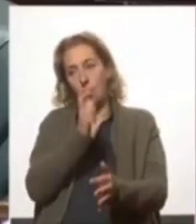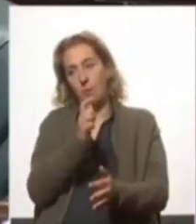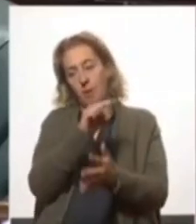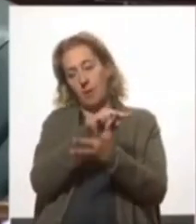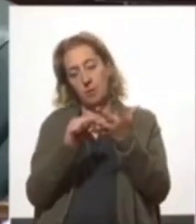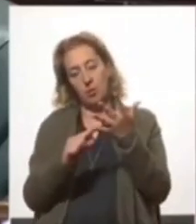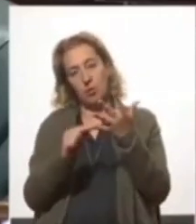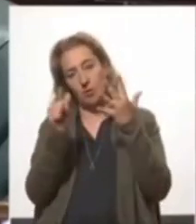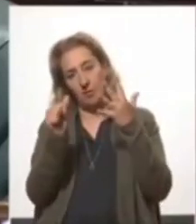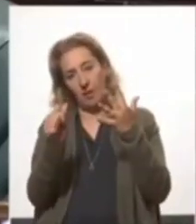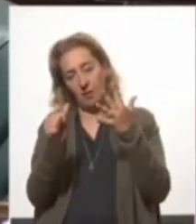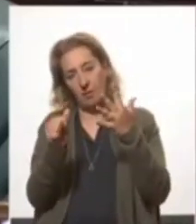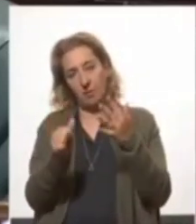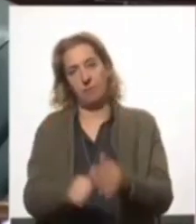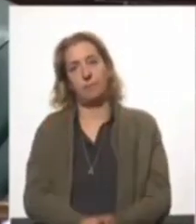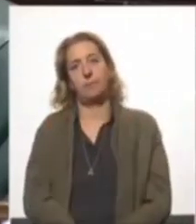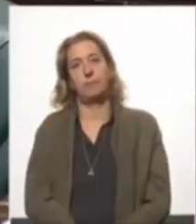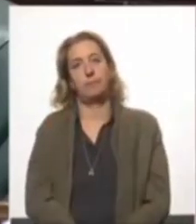6 puntos.